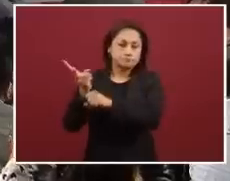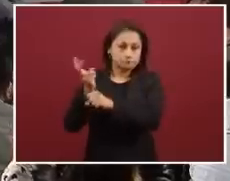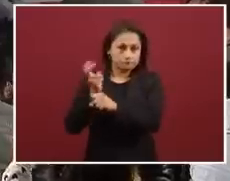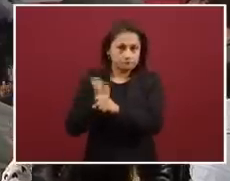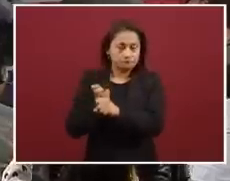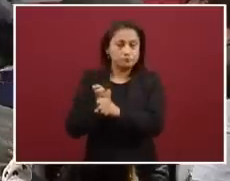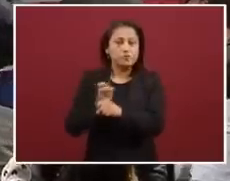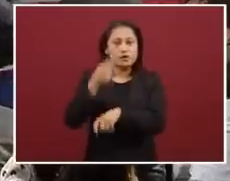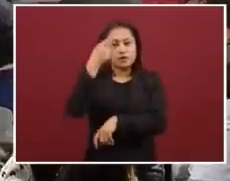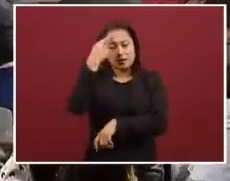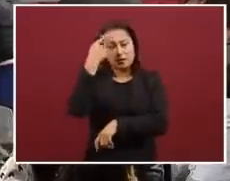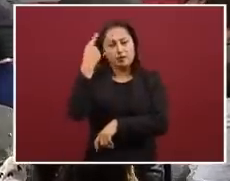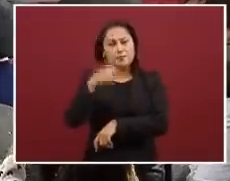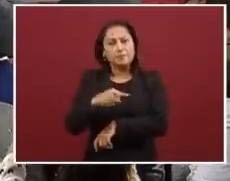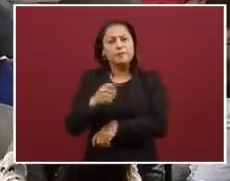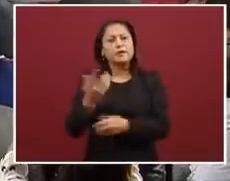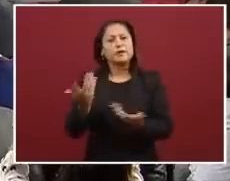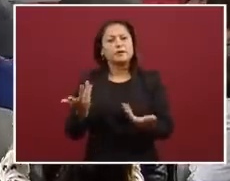están